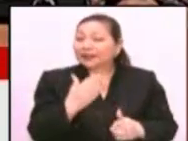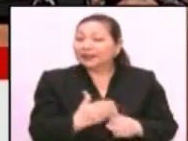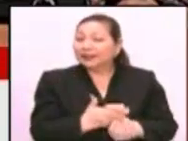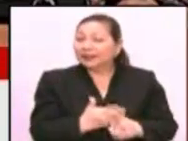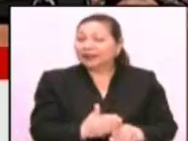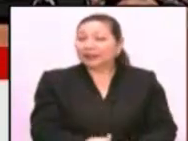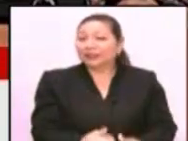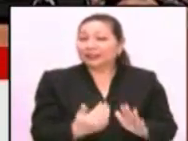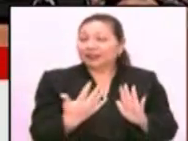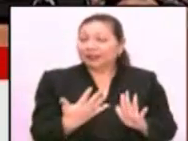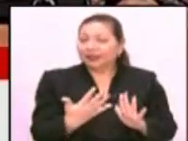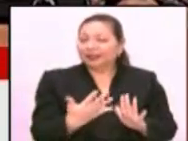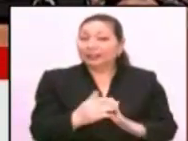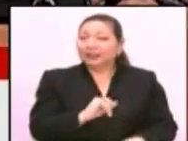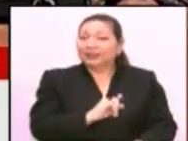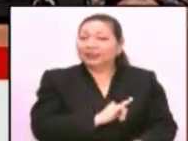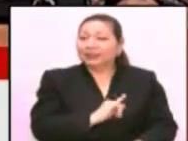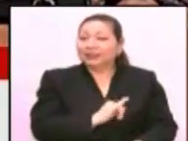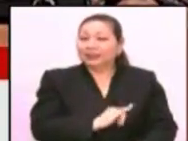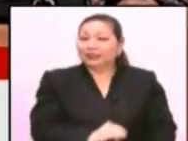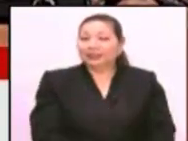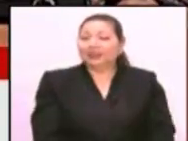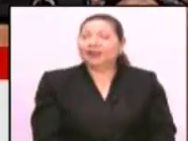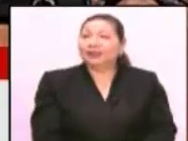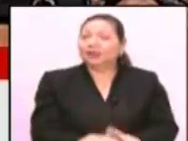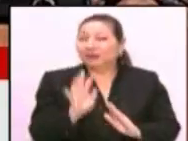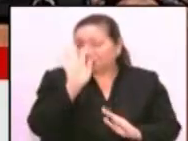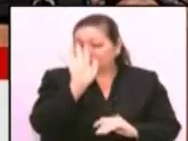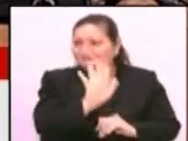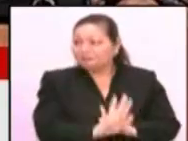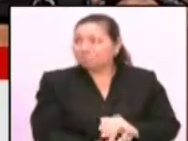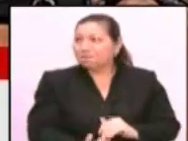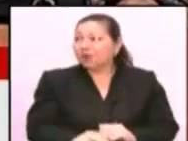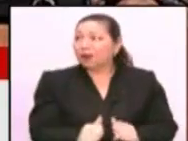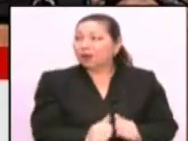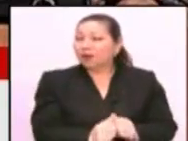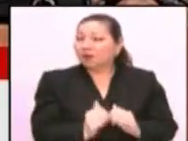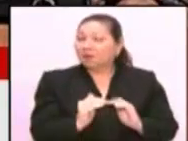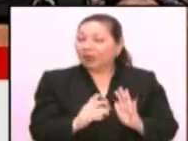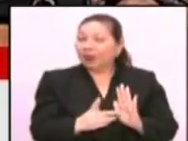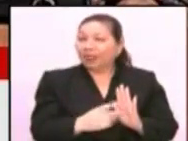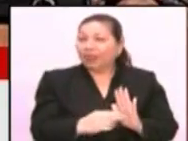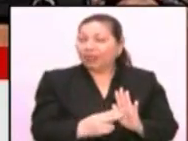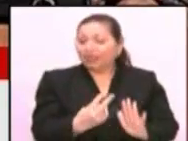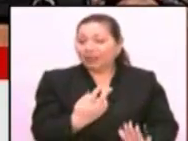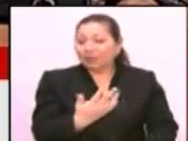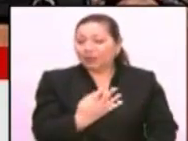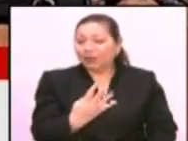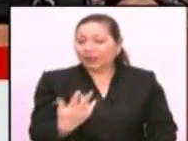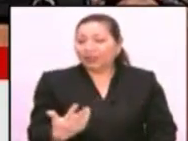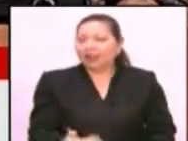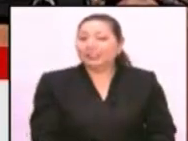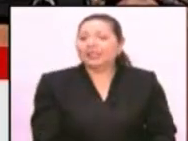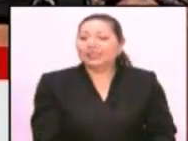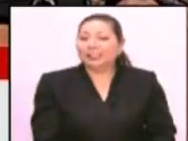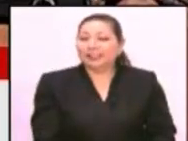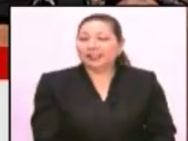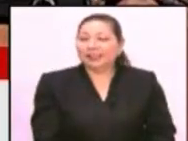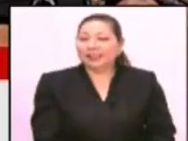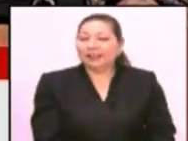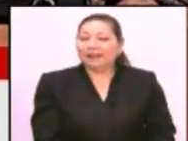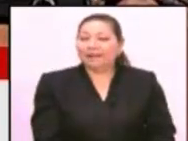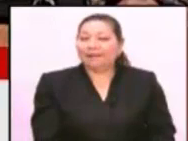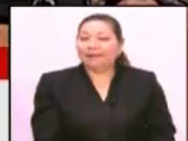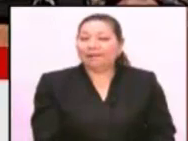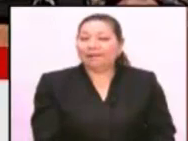con nosotros son 10 instituciones, digamos, a nivel nacional, con el marco del decreto legislativo 1343. Pasemos, por favor.